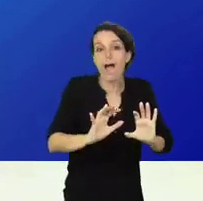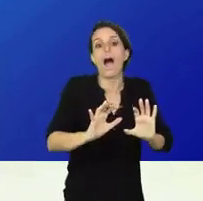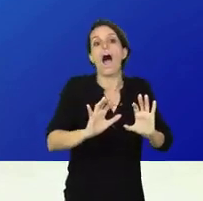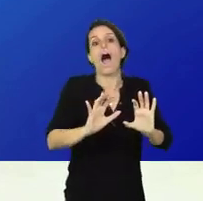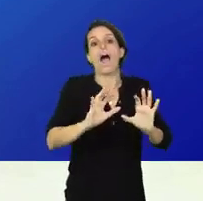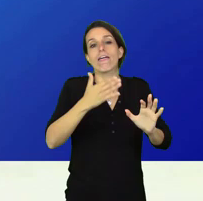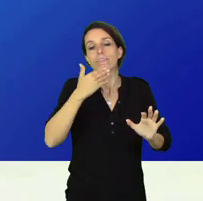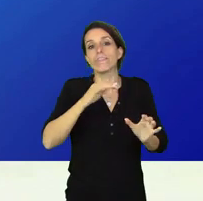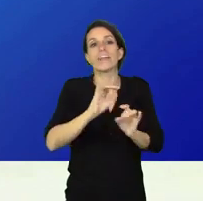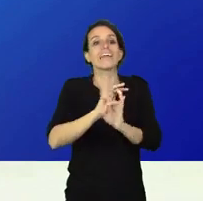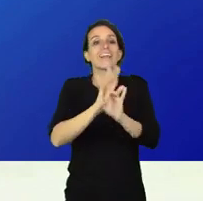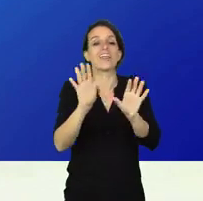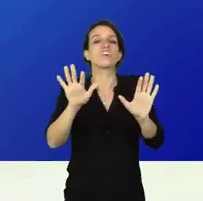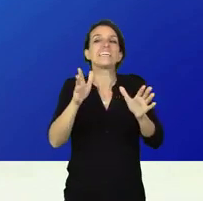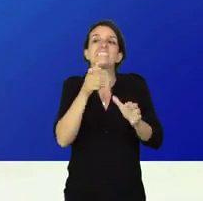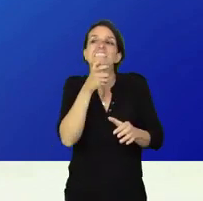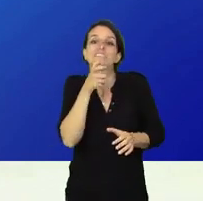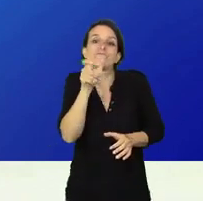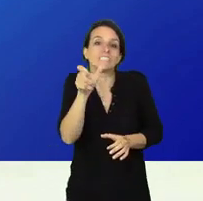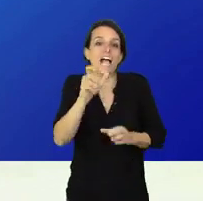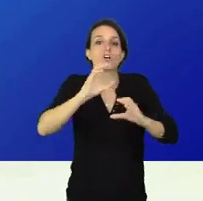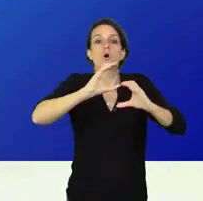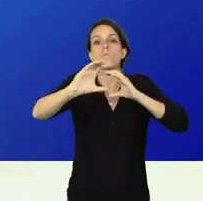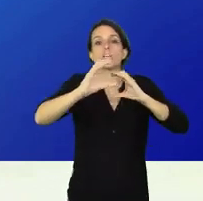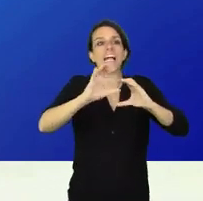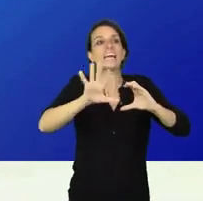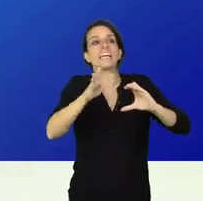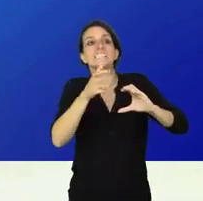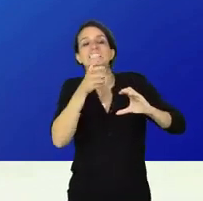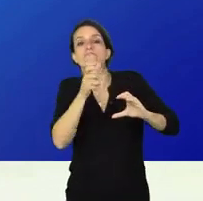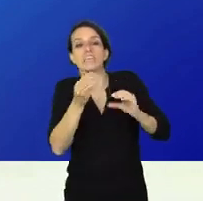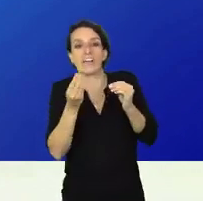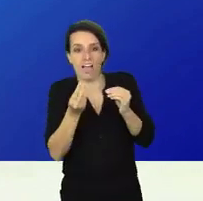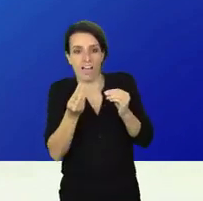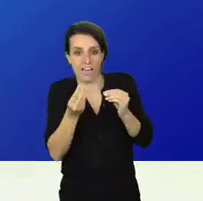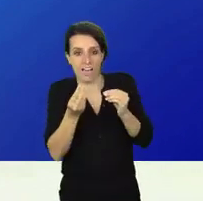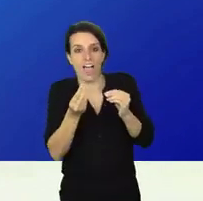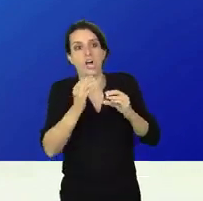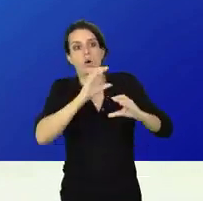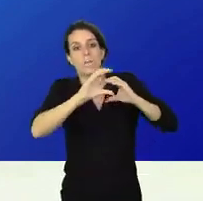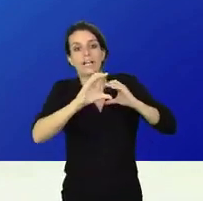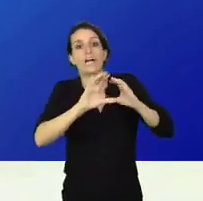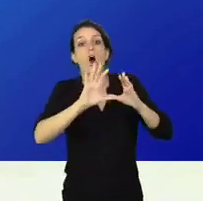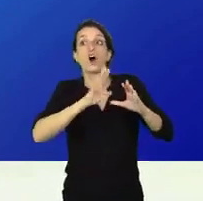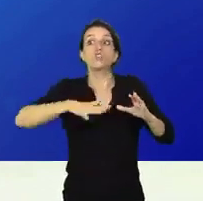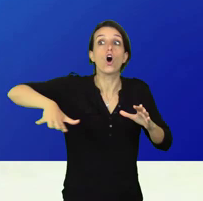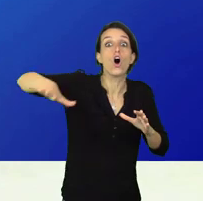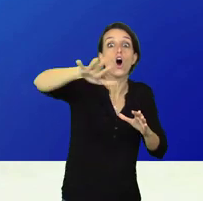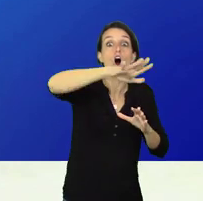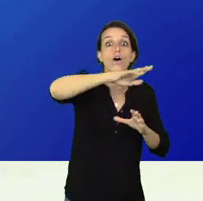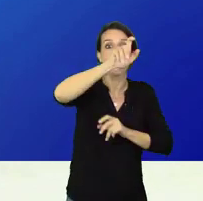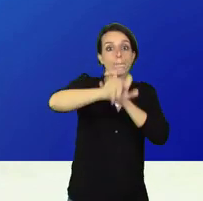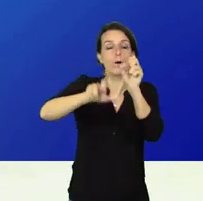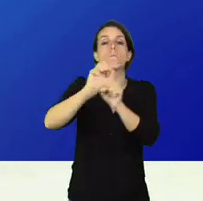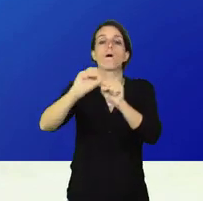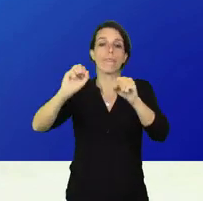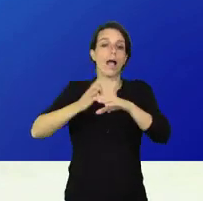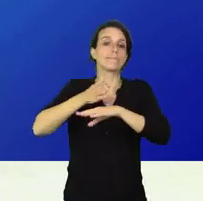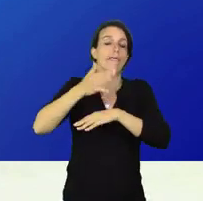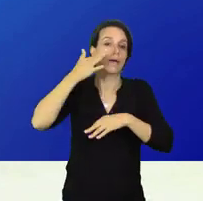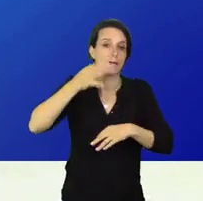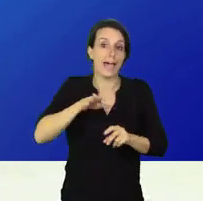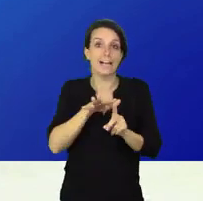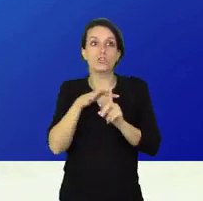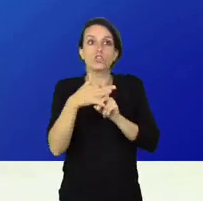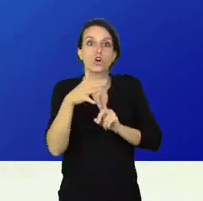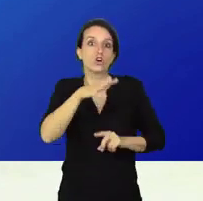entender esto de, bueno, qué significa ser un comunicador en clave de accesibilidad, qué significa contemplar,